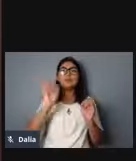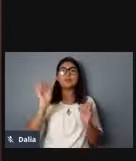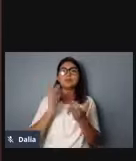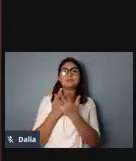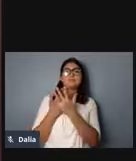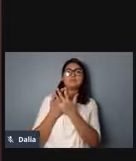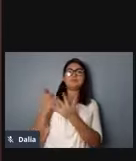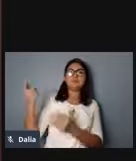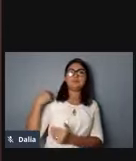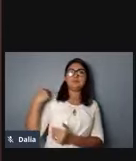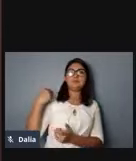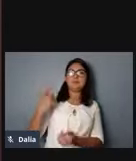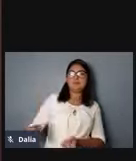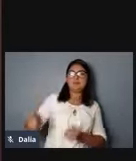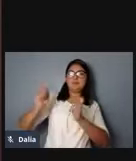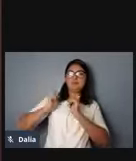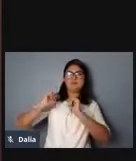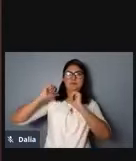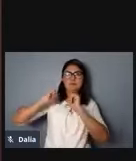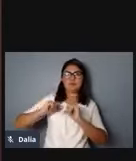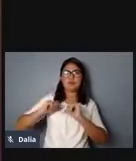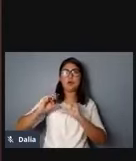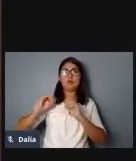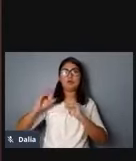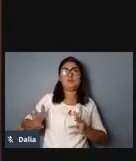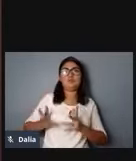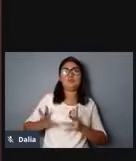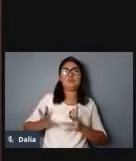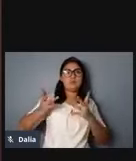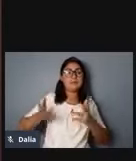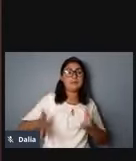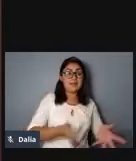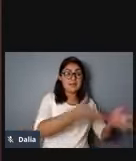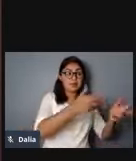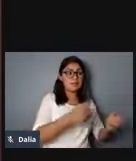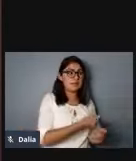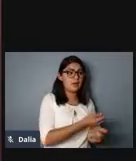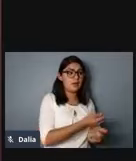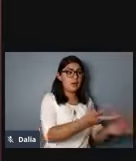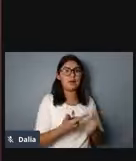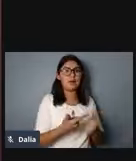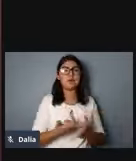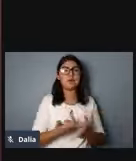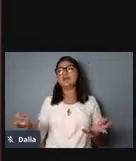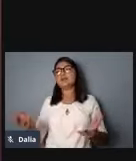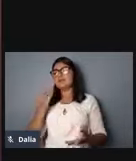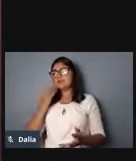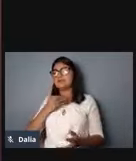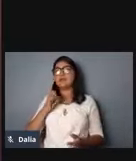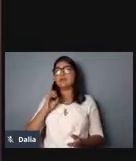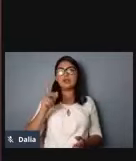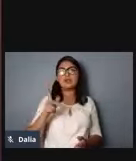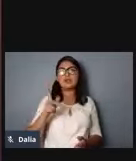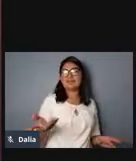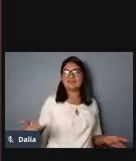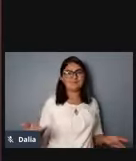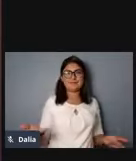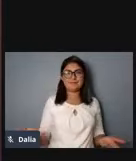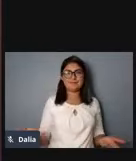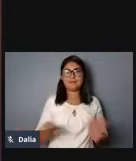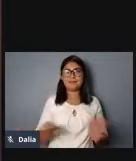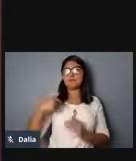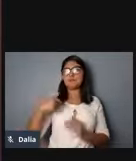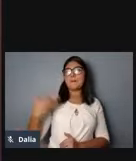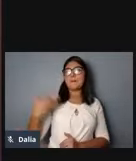salir y regalar algo, ¿no? Hace poco también platicaba con una amiga que quiero mucho y me decía que estuvo